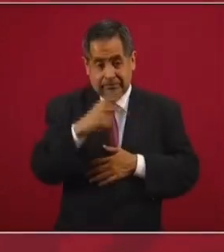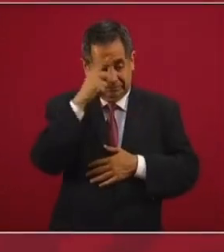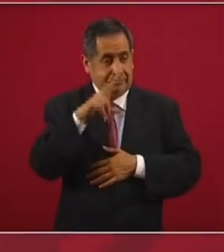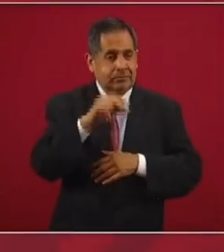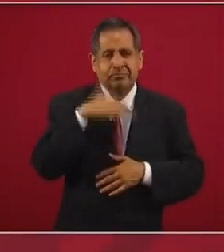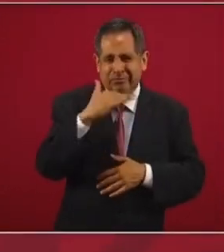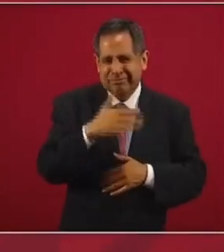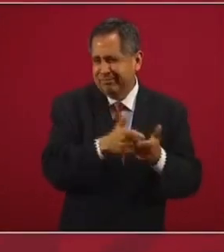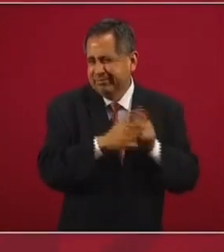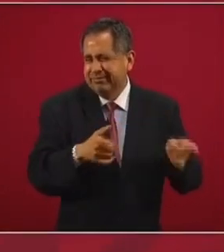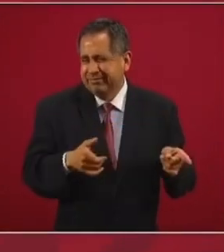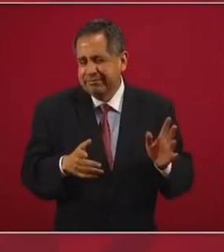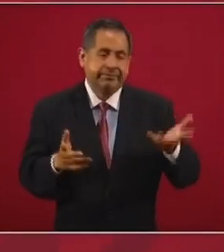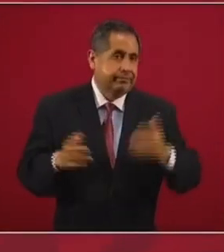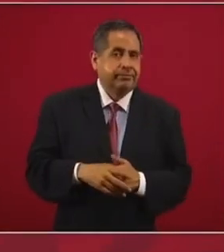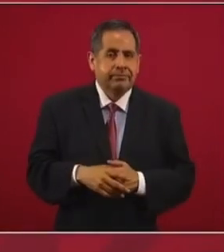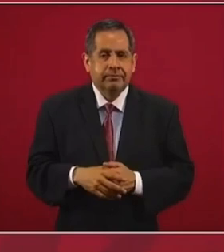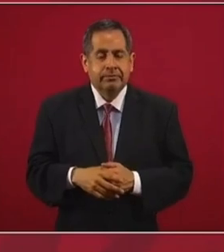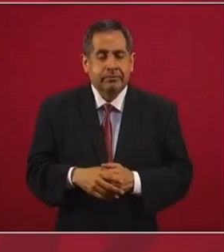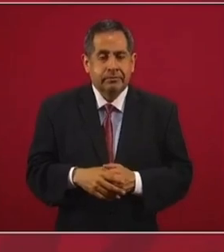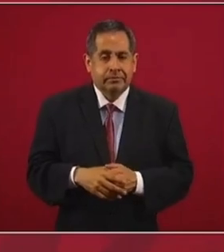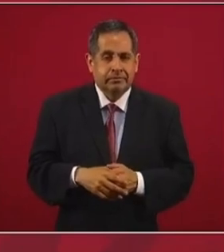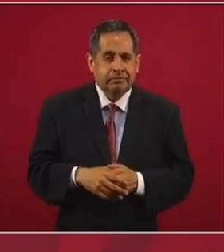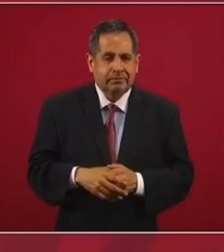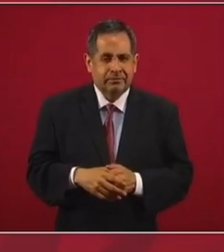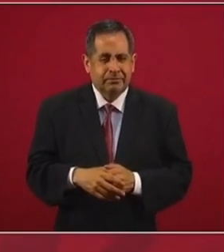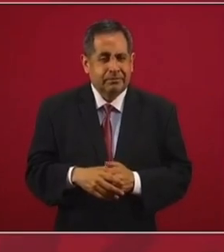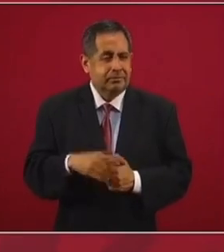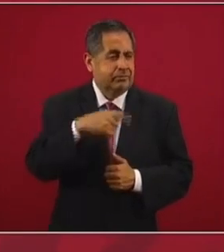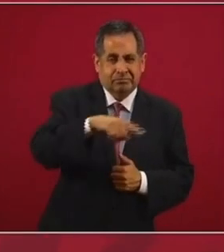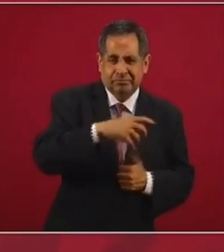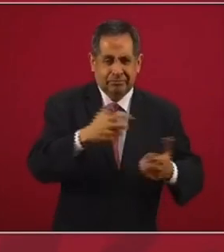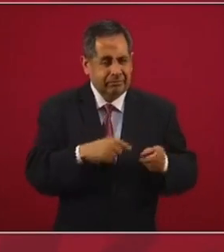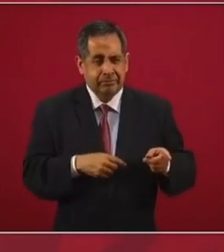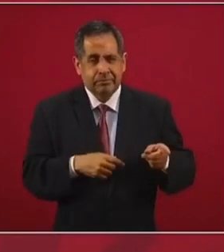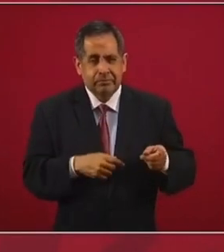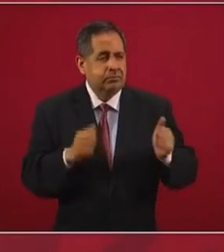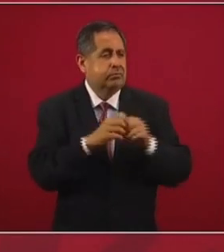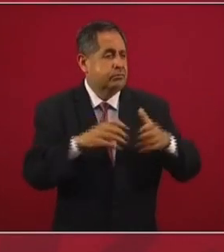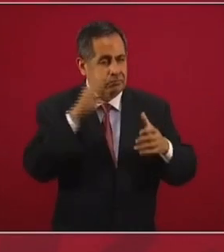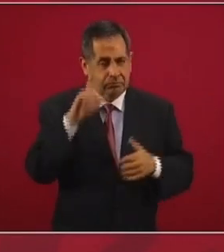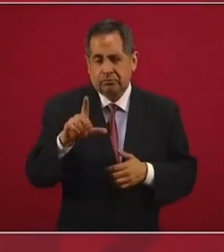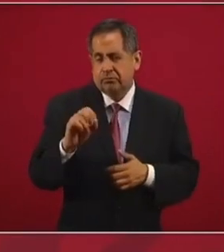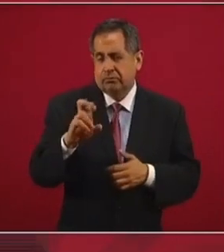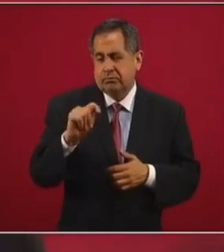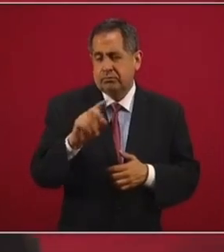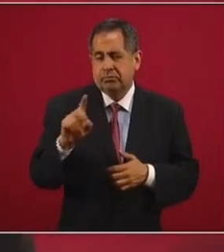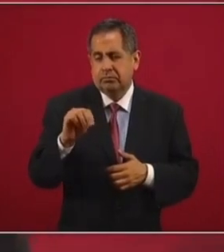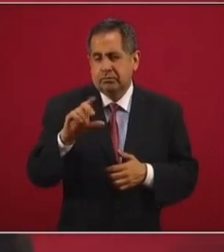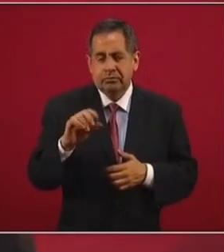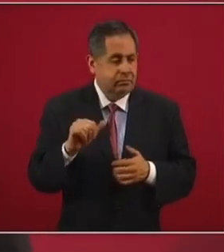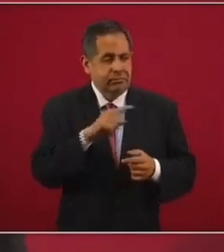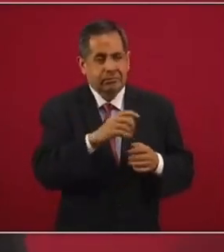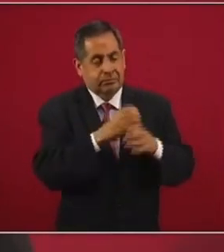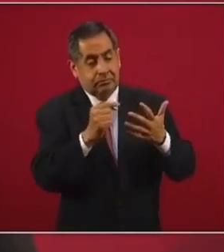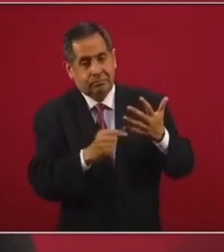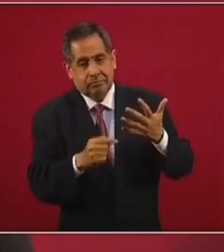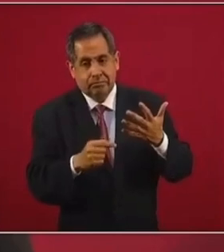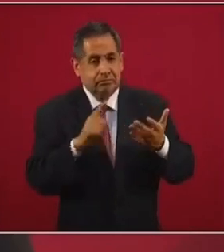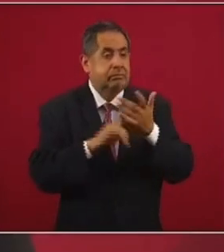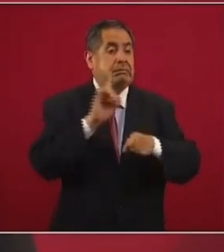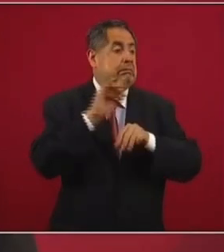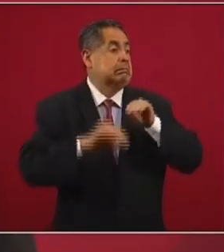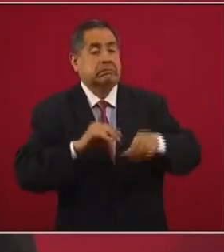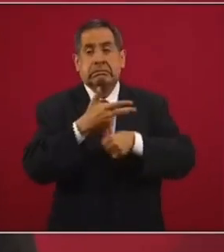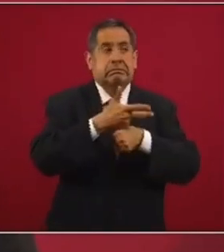corrupción, hicieron con el señor López de Mola, tiene otras cosas, aparte de sus